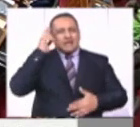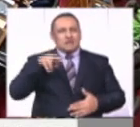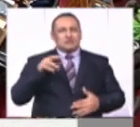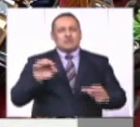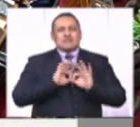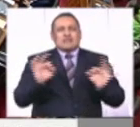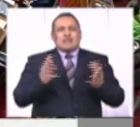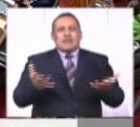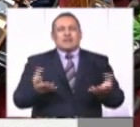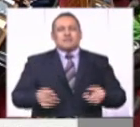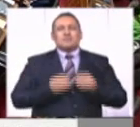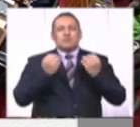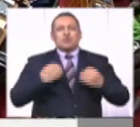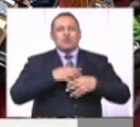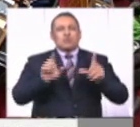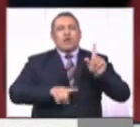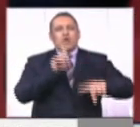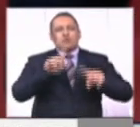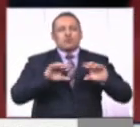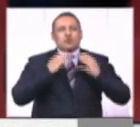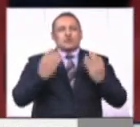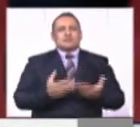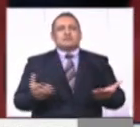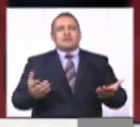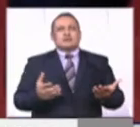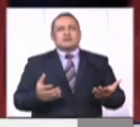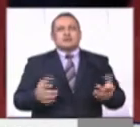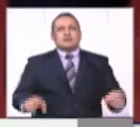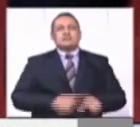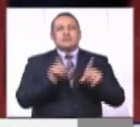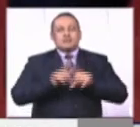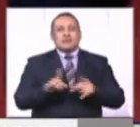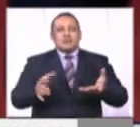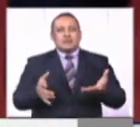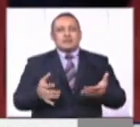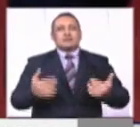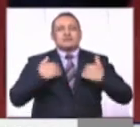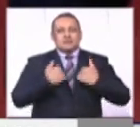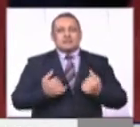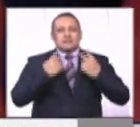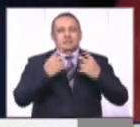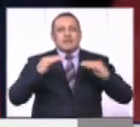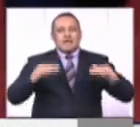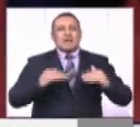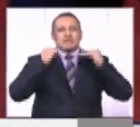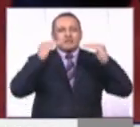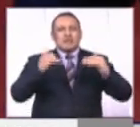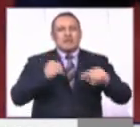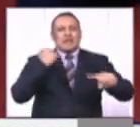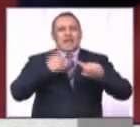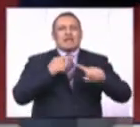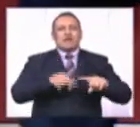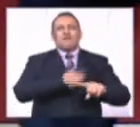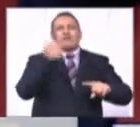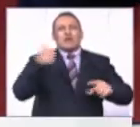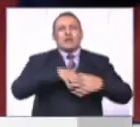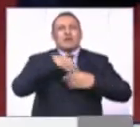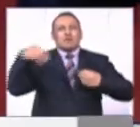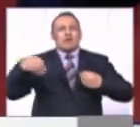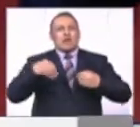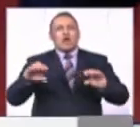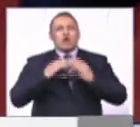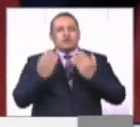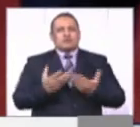razón por parte de algunos congresistas y también a nivel extra congresal